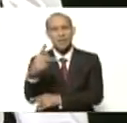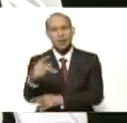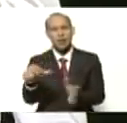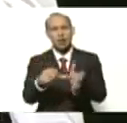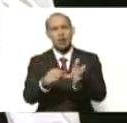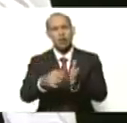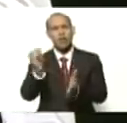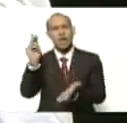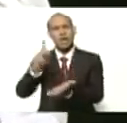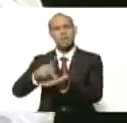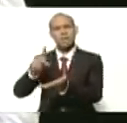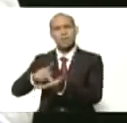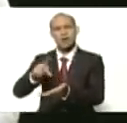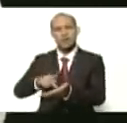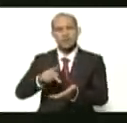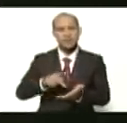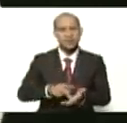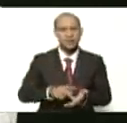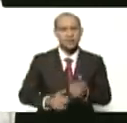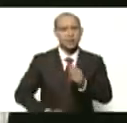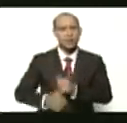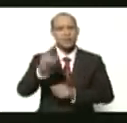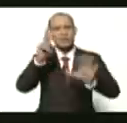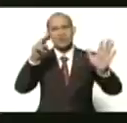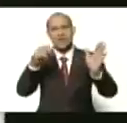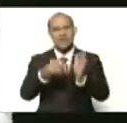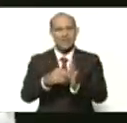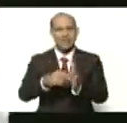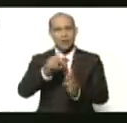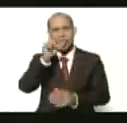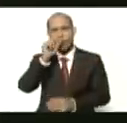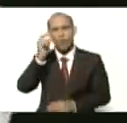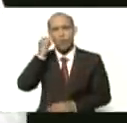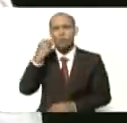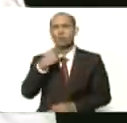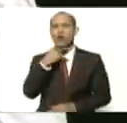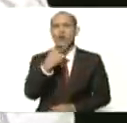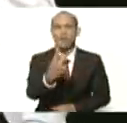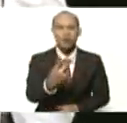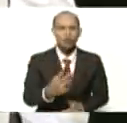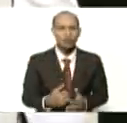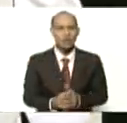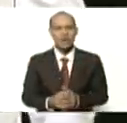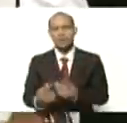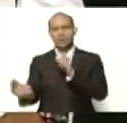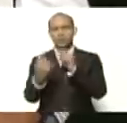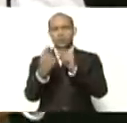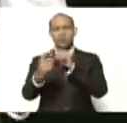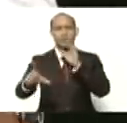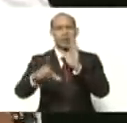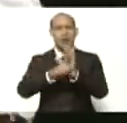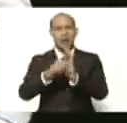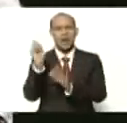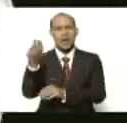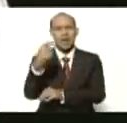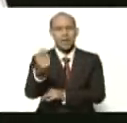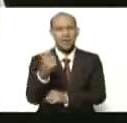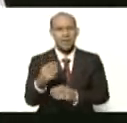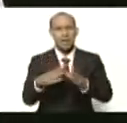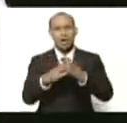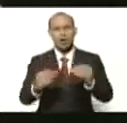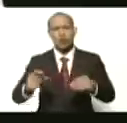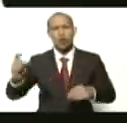más de 7.000 voceros y voceras juntos pescadores para discutir la ley de pesca y todas las